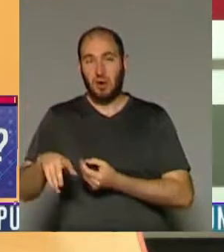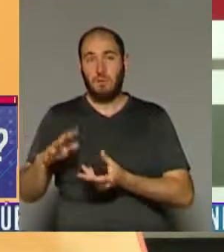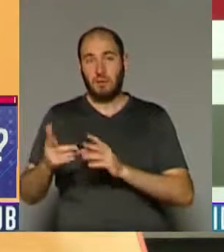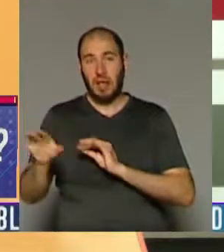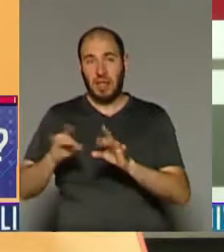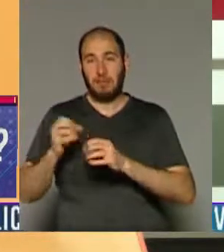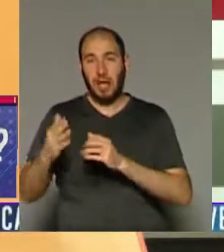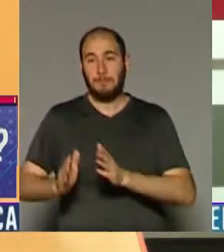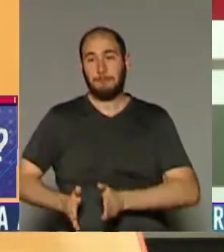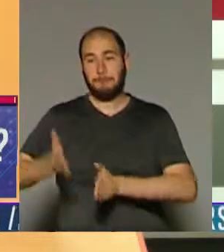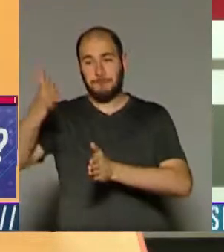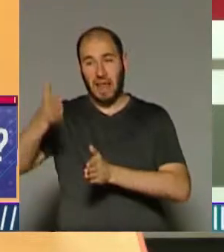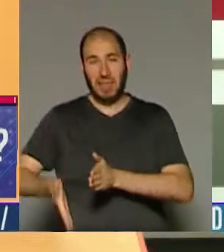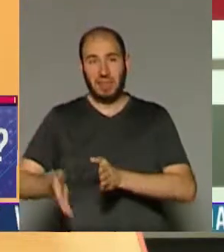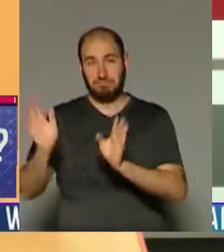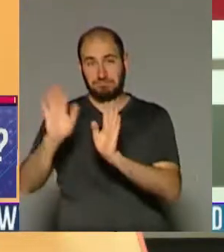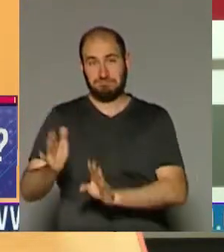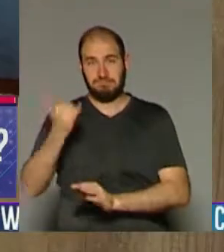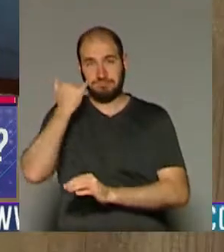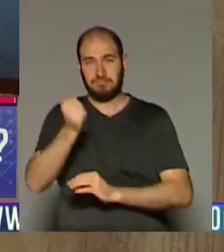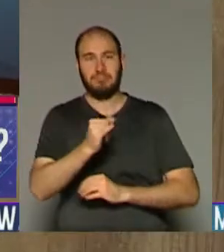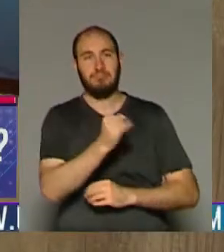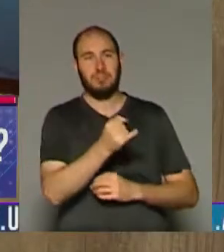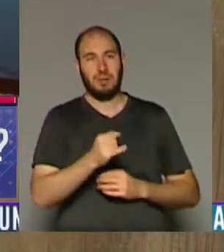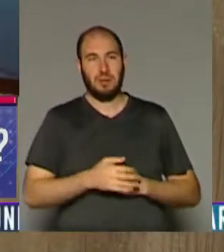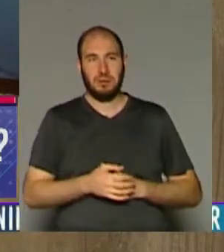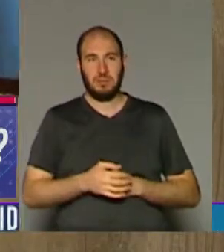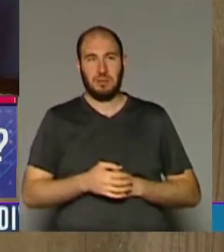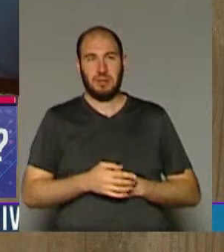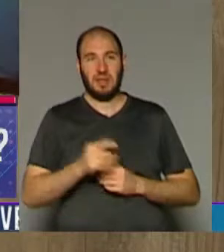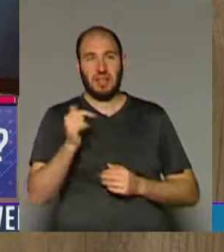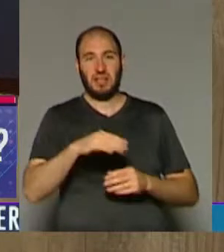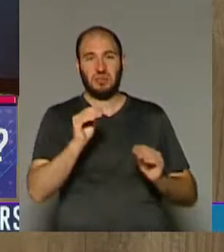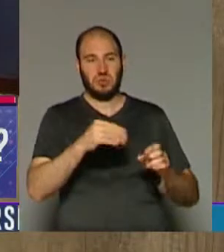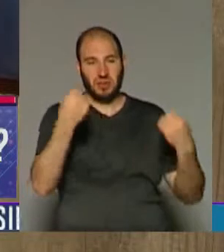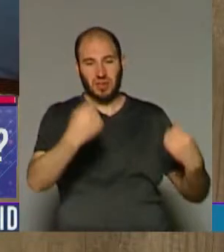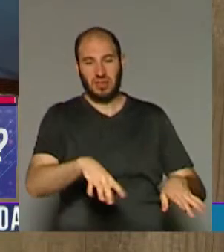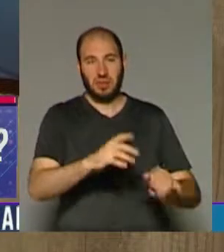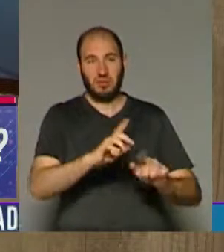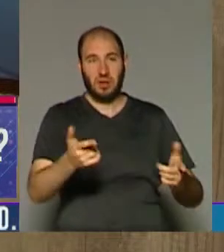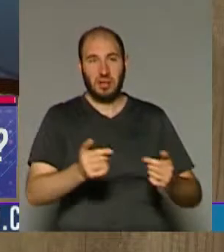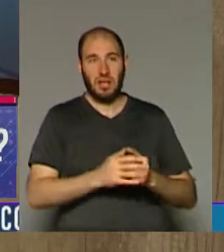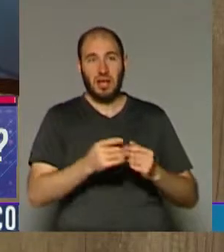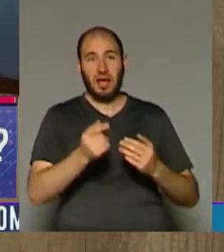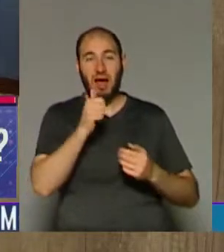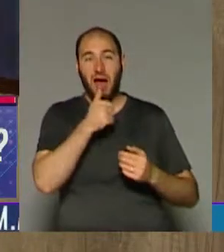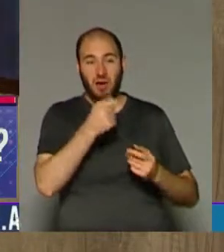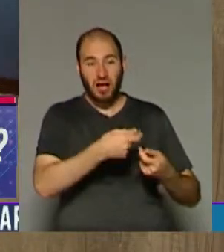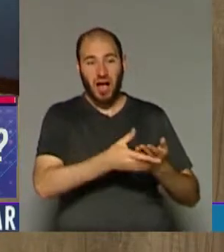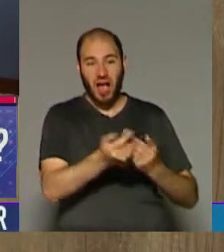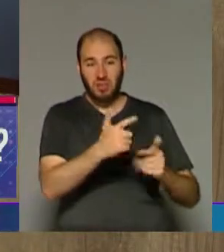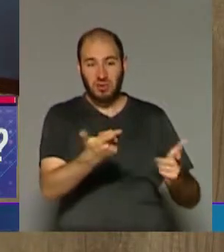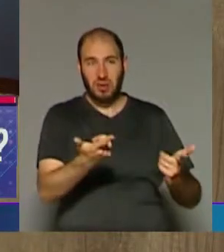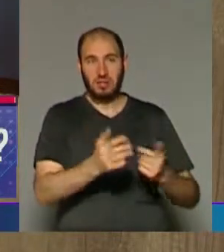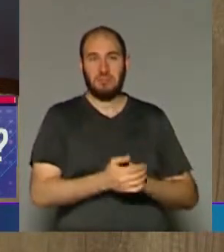porque la pared prácticamente ya está lista, ¿no? Exactamente, no tiene ni desechos ni residuos. Al no tener consumo de agua tampoco se